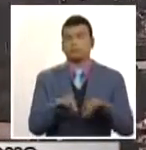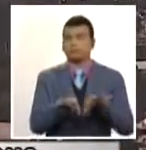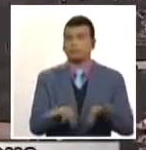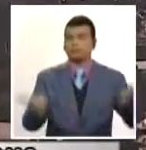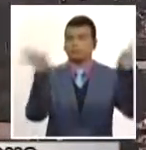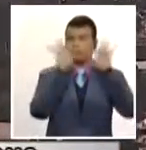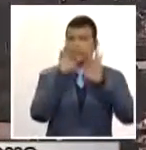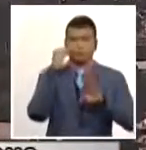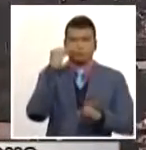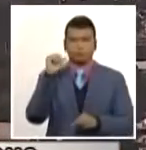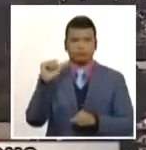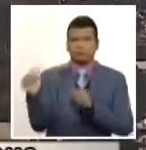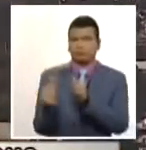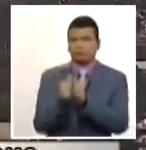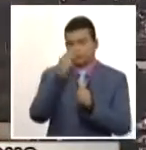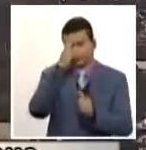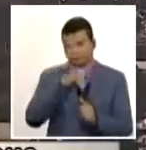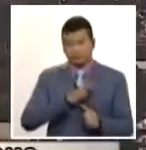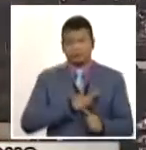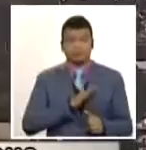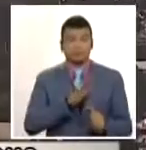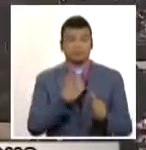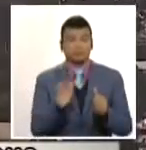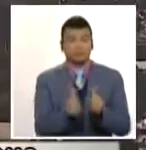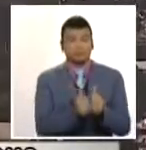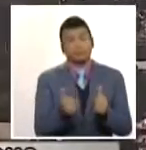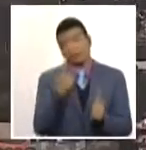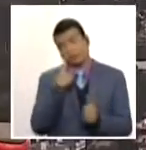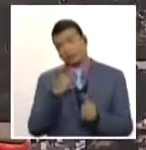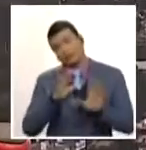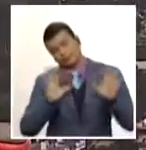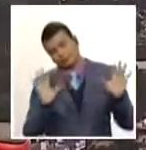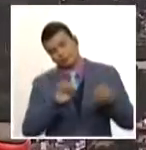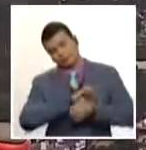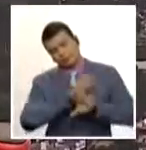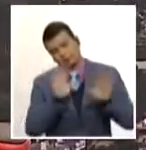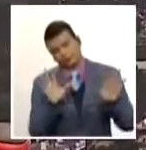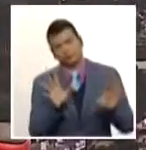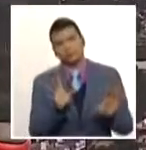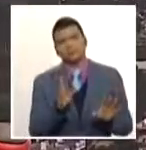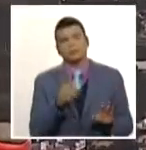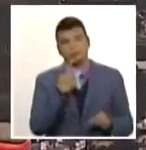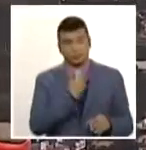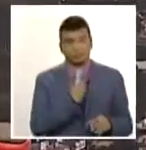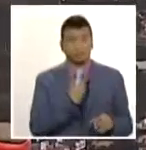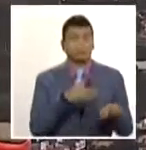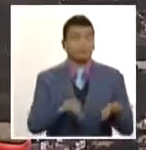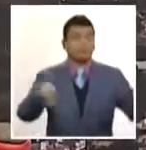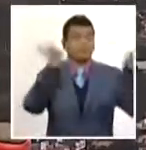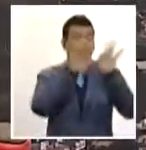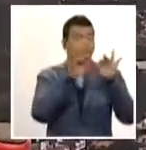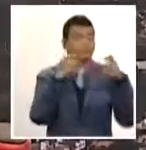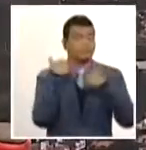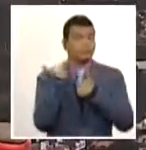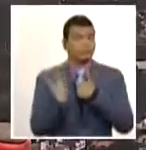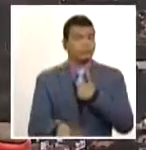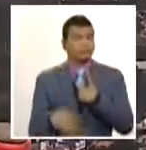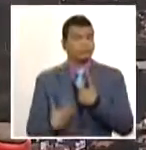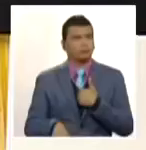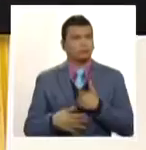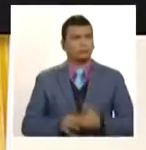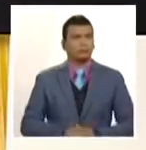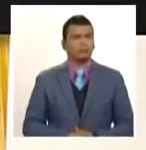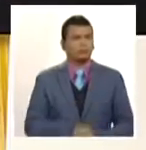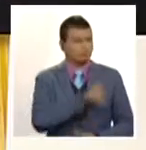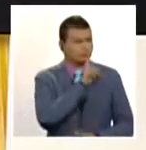que la mamá pudiera estar acompañando a su hijo permanentemente. El papá también, lógicamente. Claro. Pero el papel de la mamá es fundamental en esos primeros años de la infancia. ¿Qué